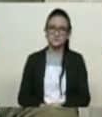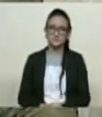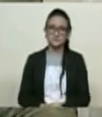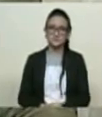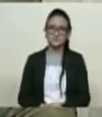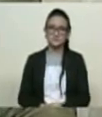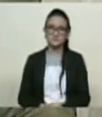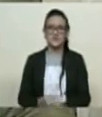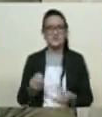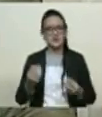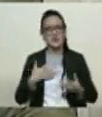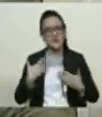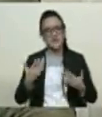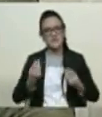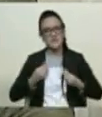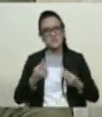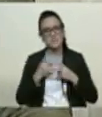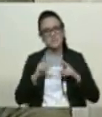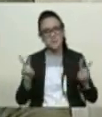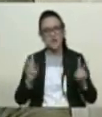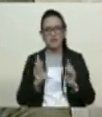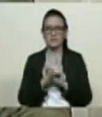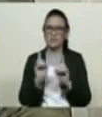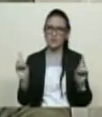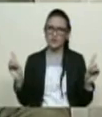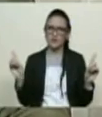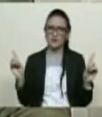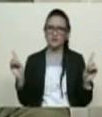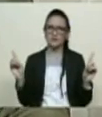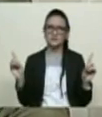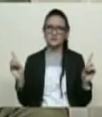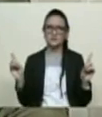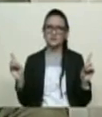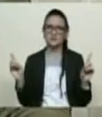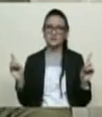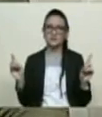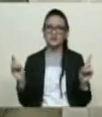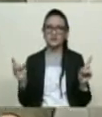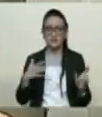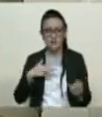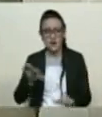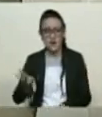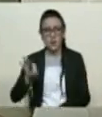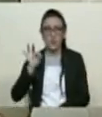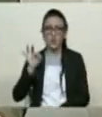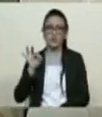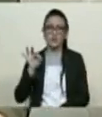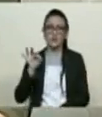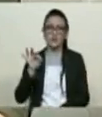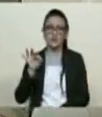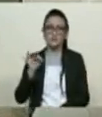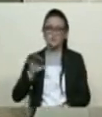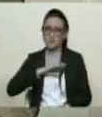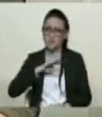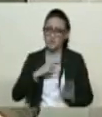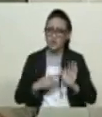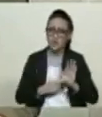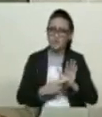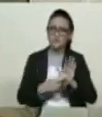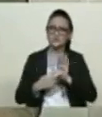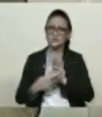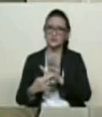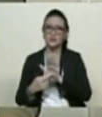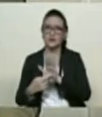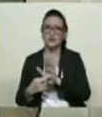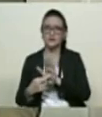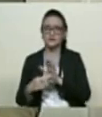por vivir en paz, en democracia y poder escoger sus representantes